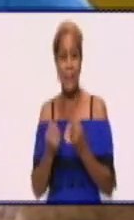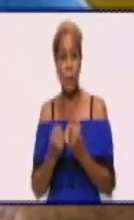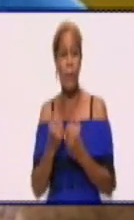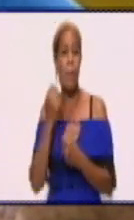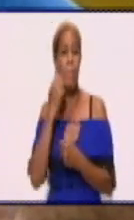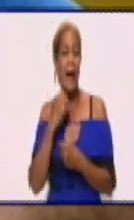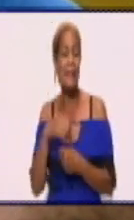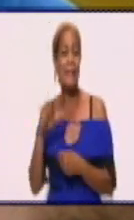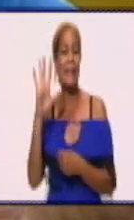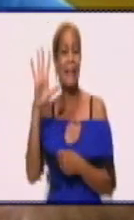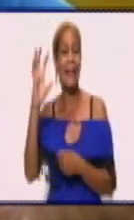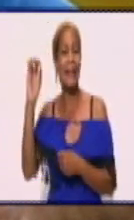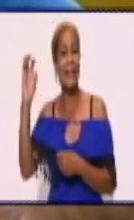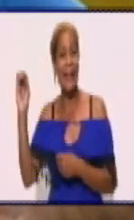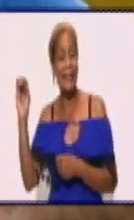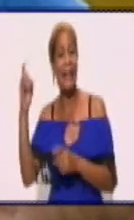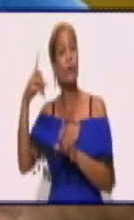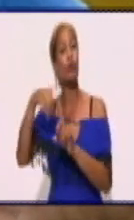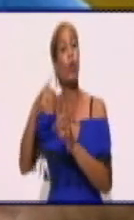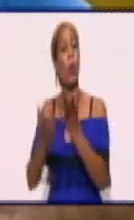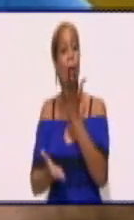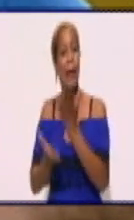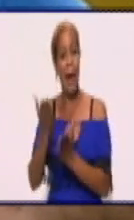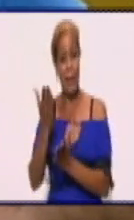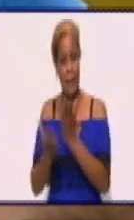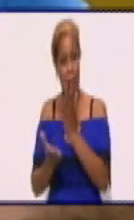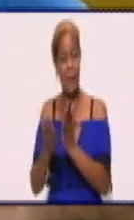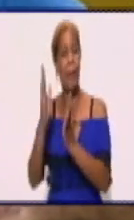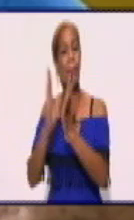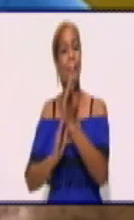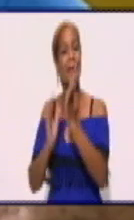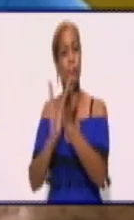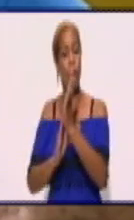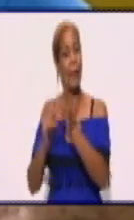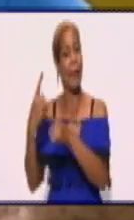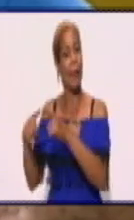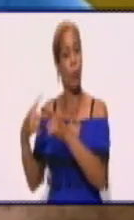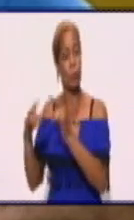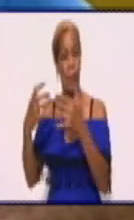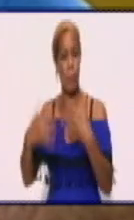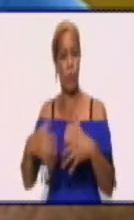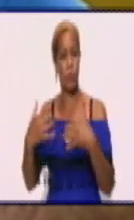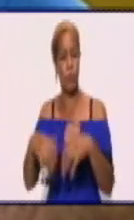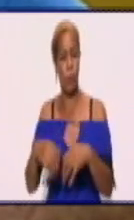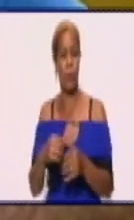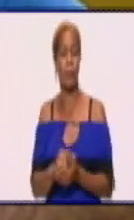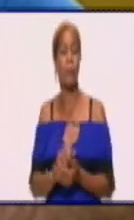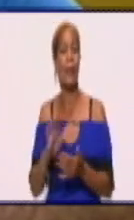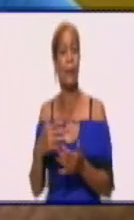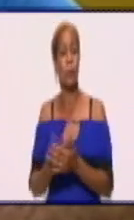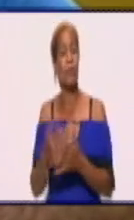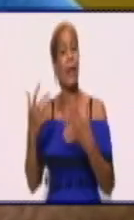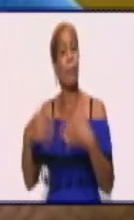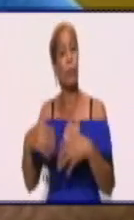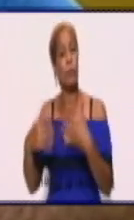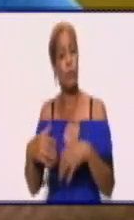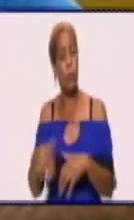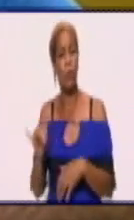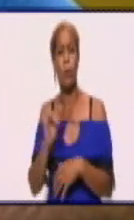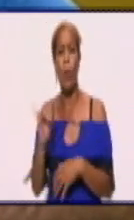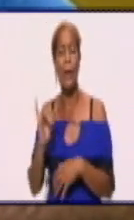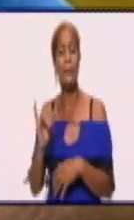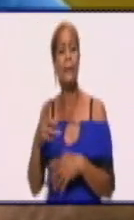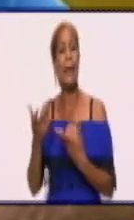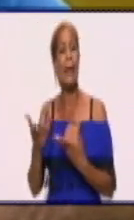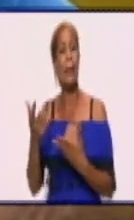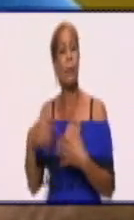500 toneladas mensuales en las producciones de las mini industrias. Las producciones de las mini industrias, que también llevan,